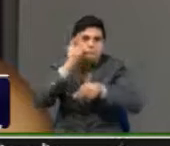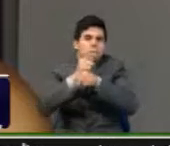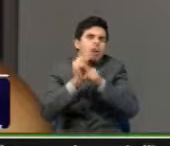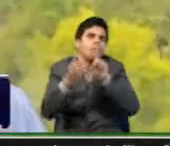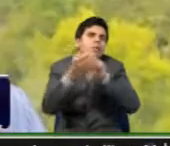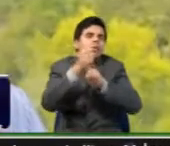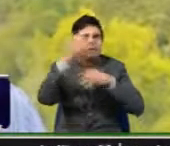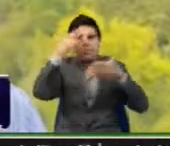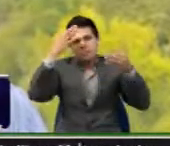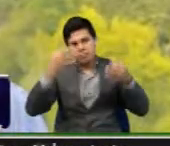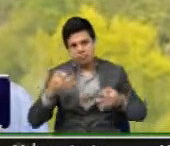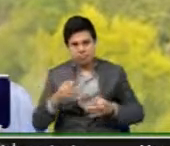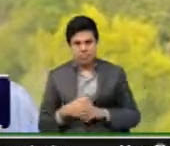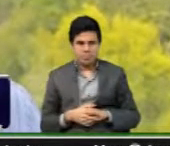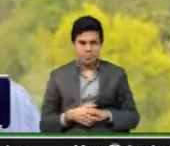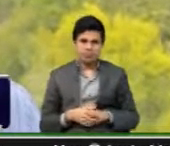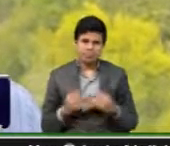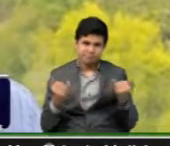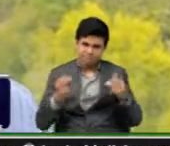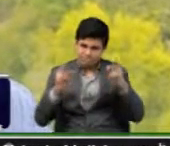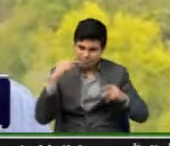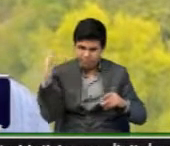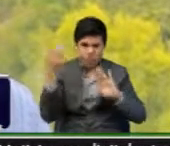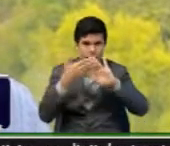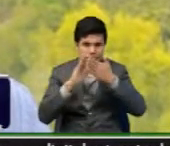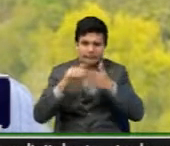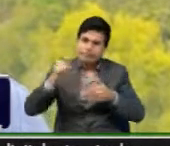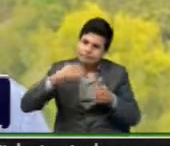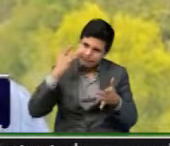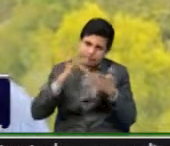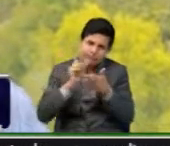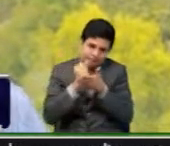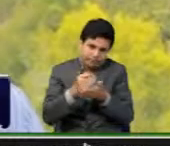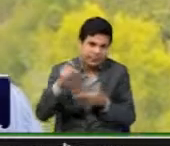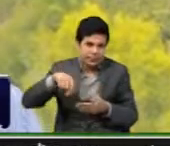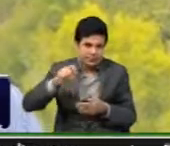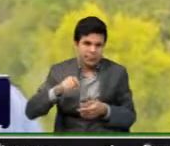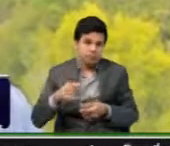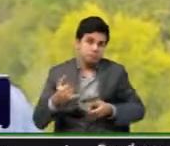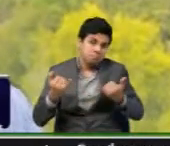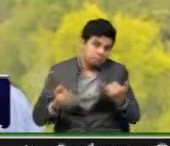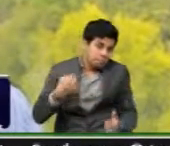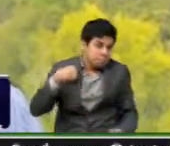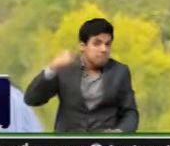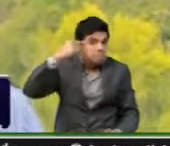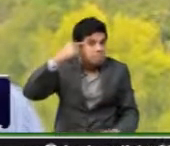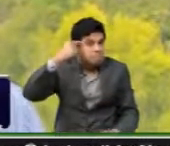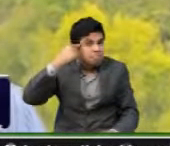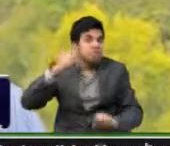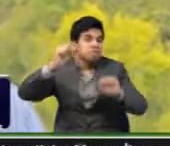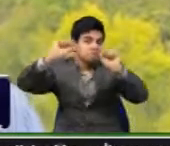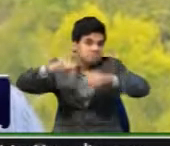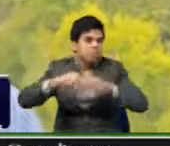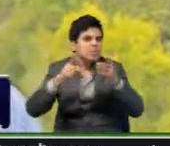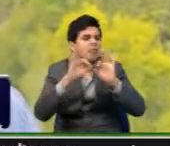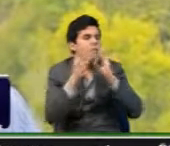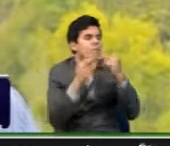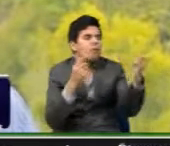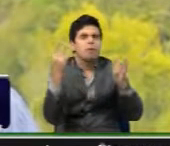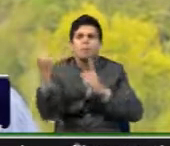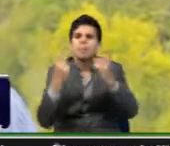grande para nosotros. Realmente la comunidad lo necesita y acá seguramente pues van a acudir familias